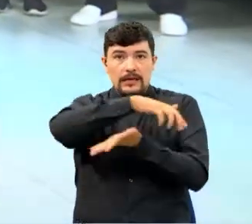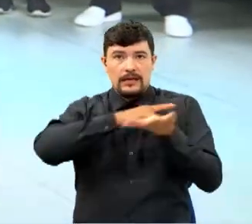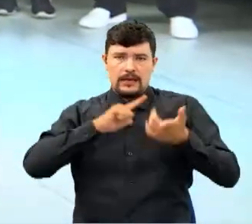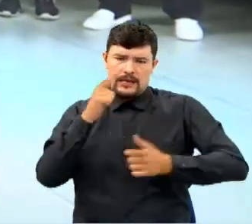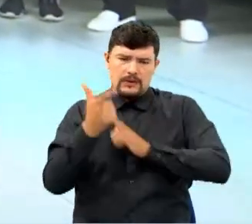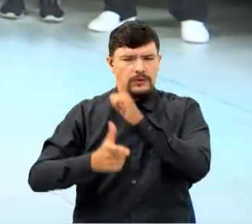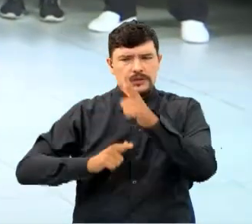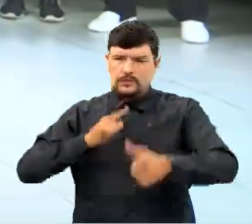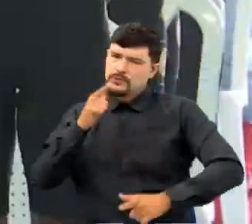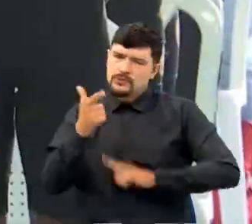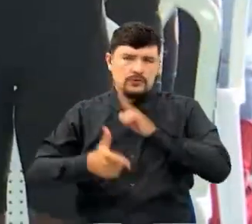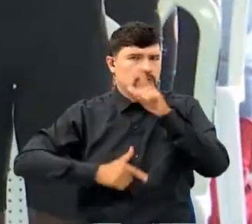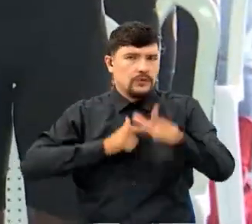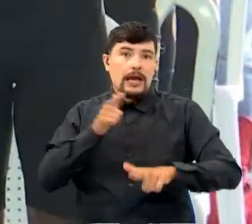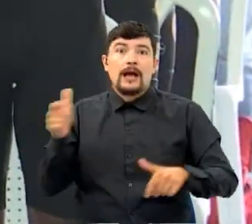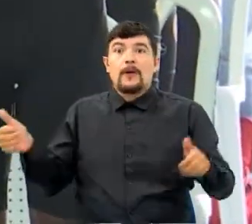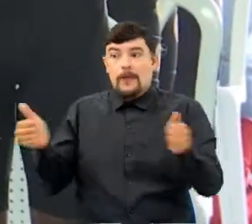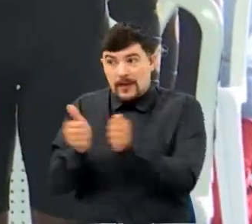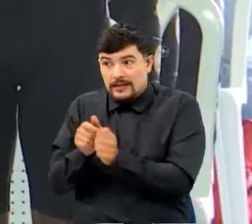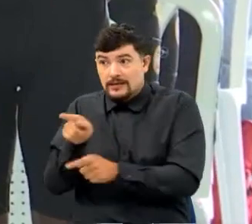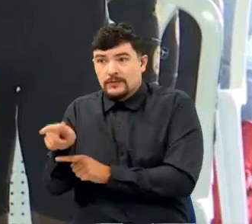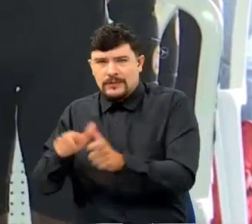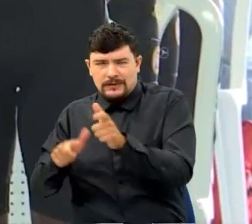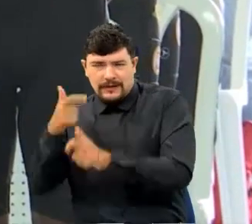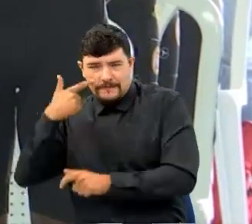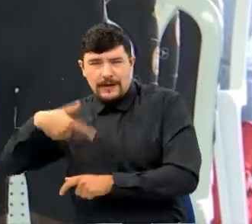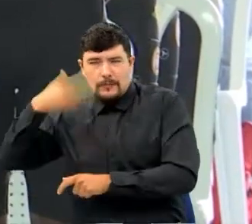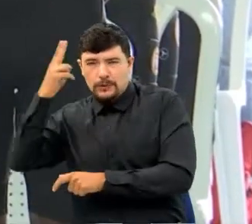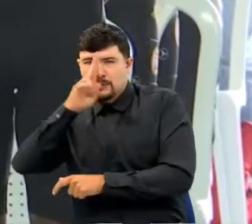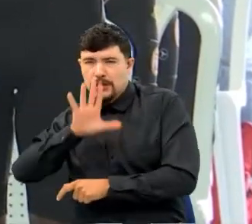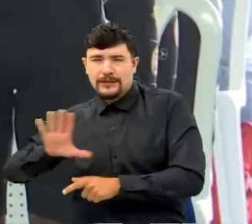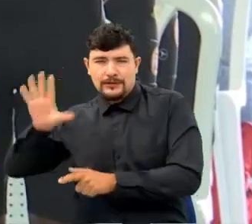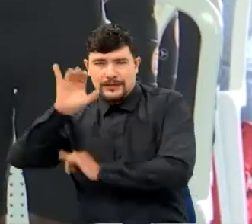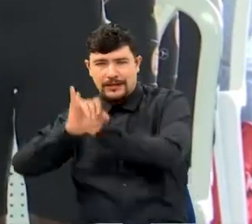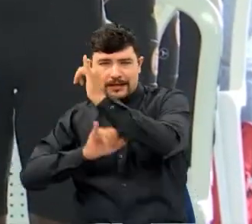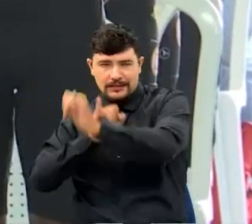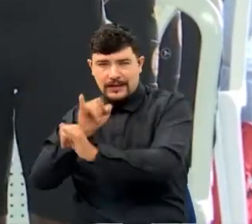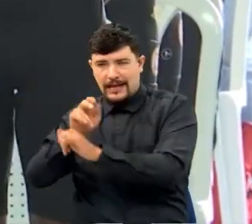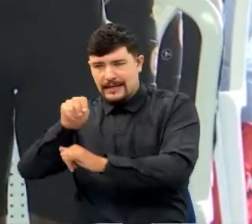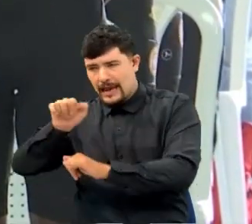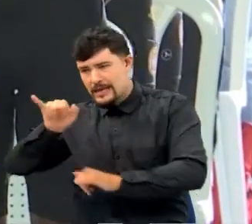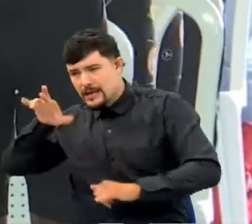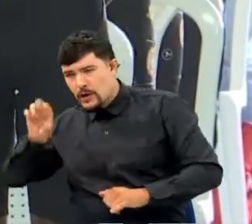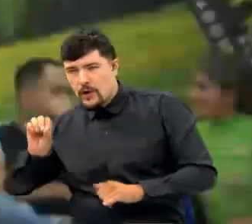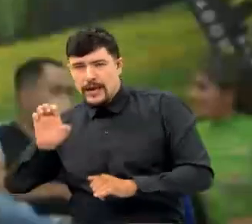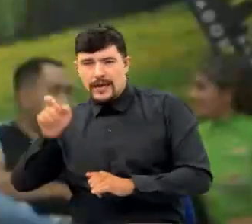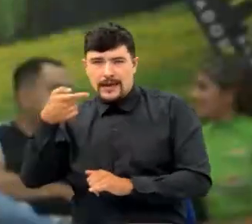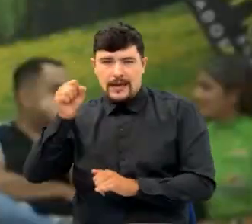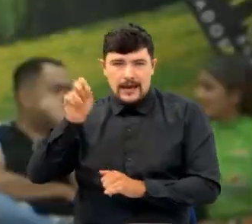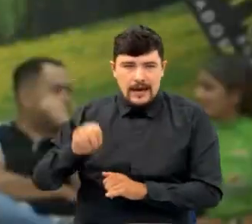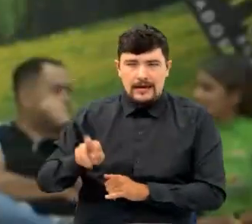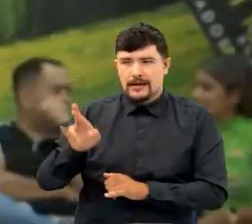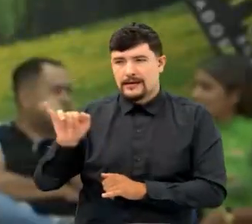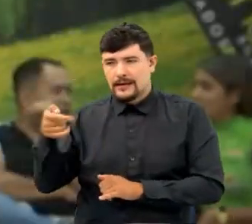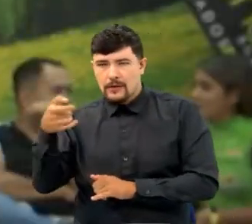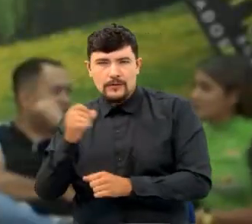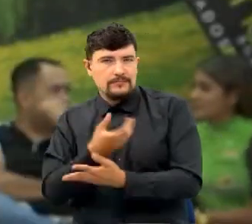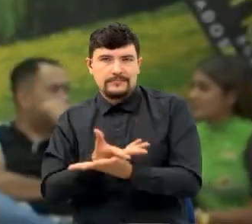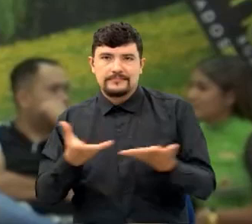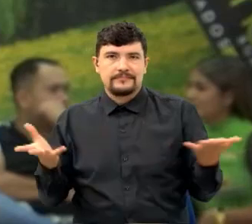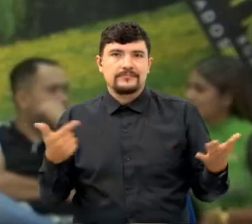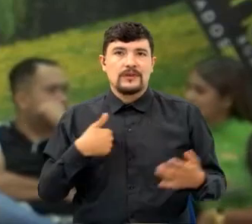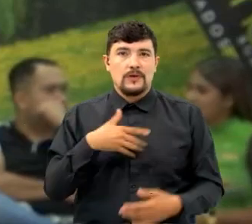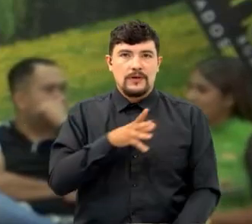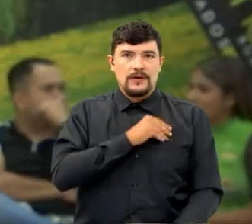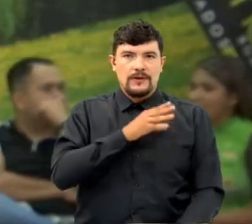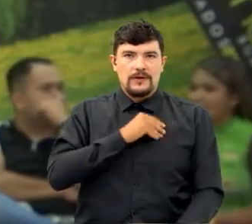contra Nairo, Egan, Rigo, Superman y todos los élites del ciclismo colombiano que correrán en Bucaramanga. Muy entusiasmados de correr junto a